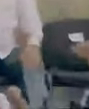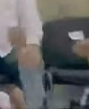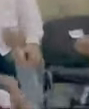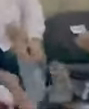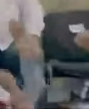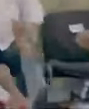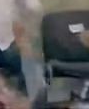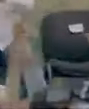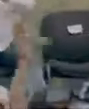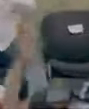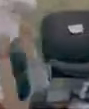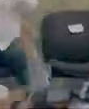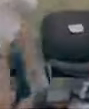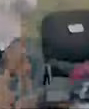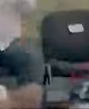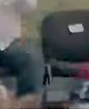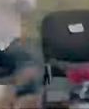Claudia